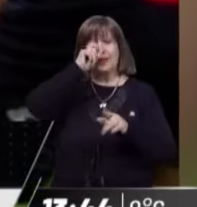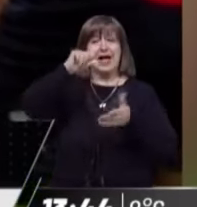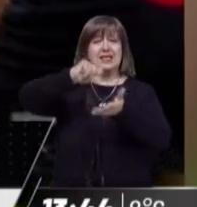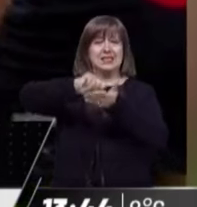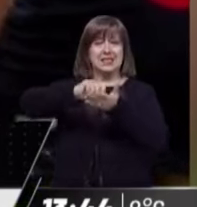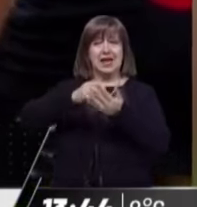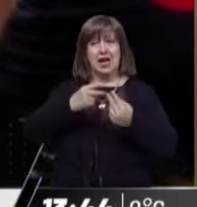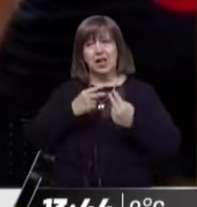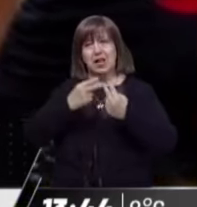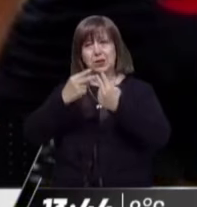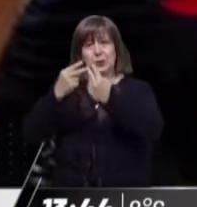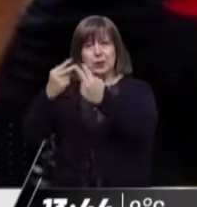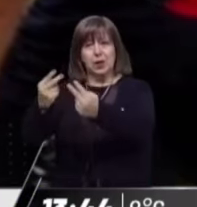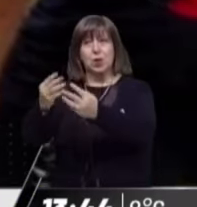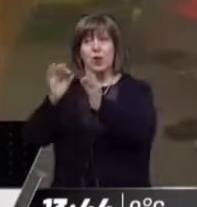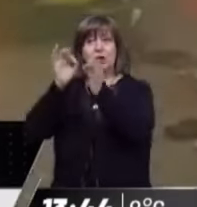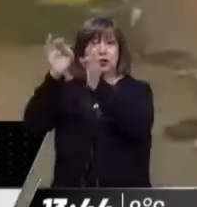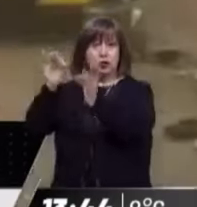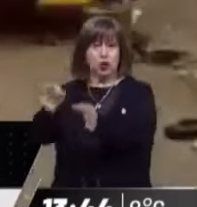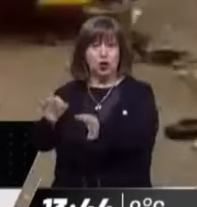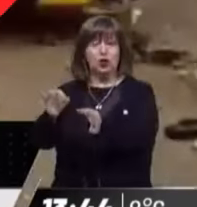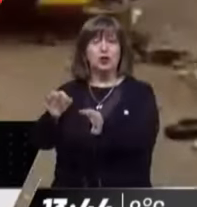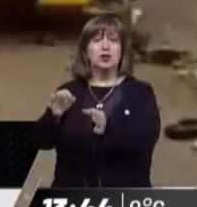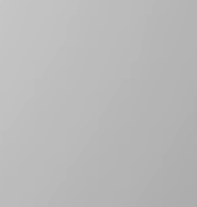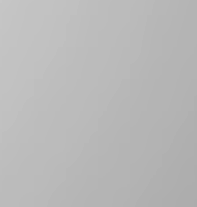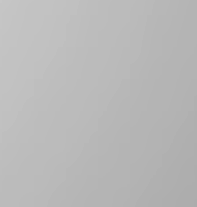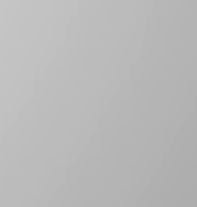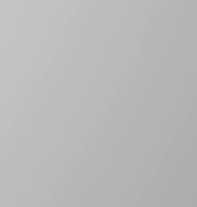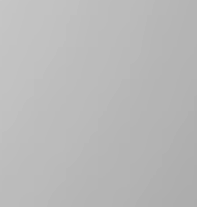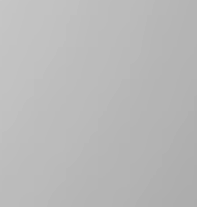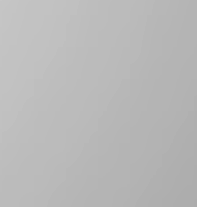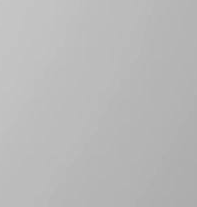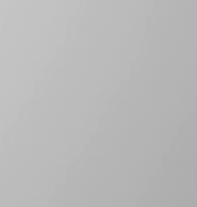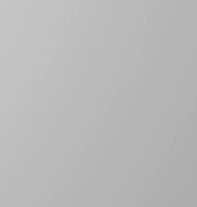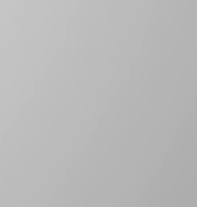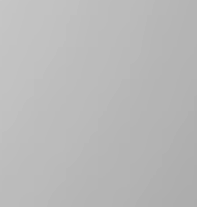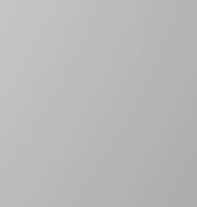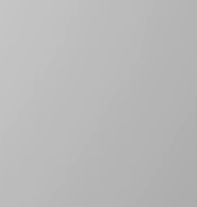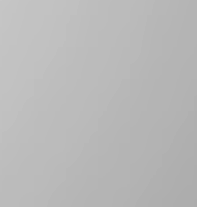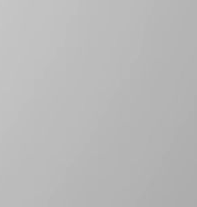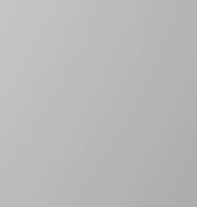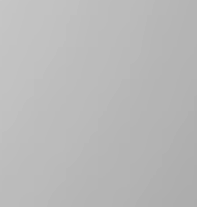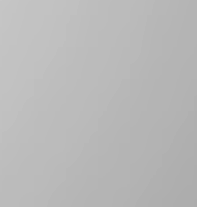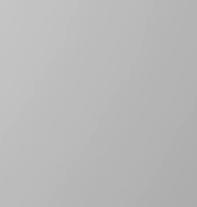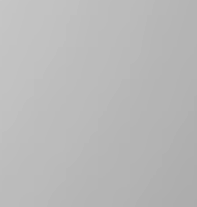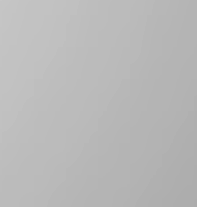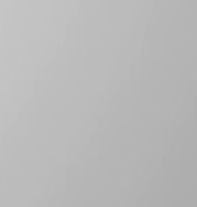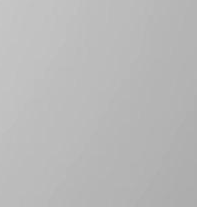Central, pero los médicos lamentablemente no pudieron salvarle la vida.